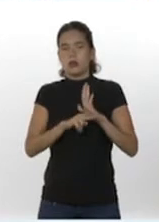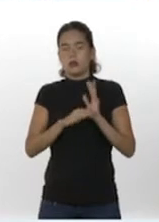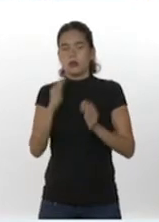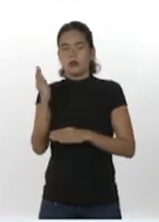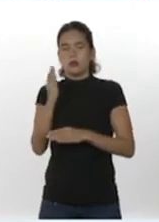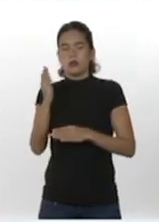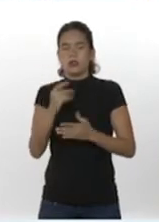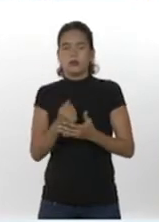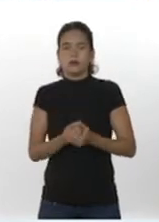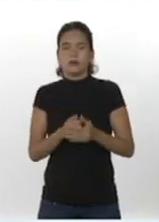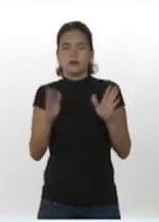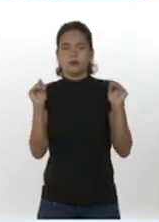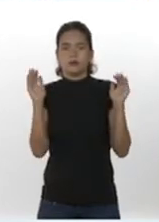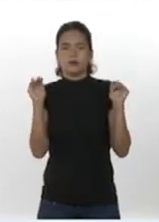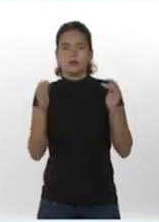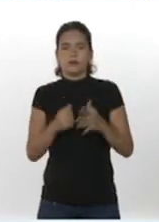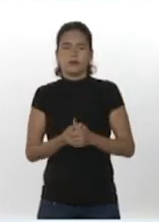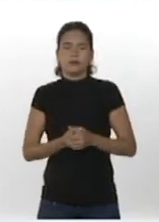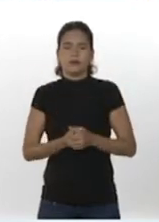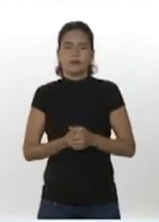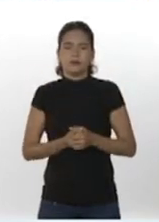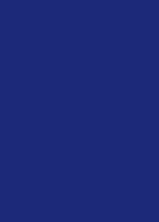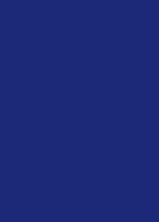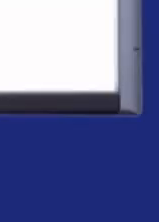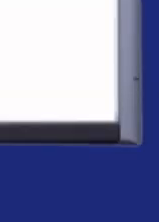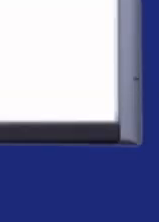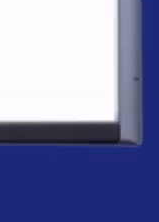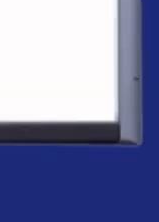en cuenta. Nos vemos.